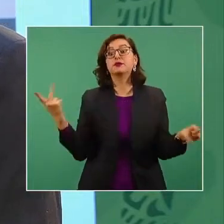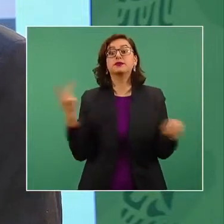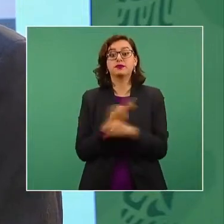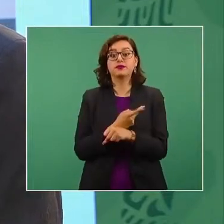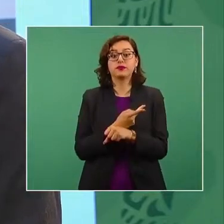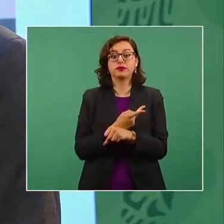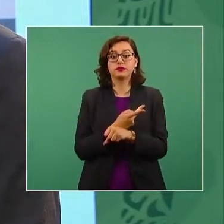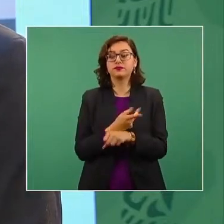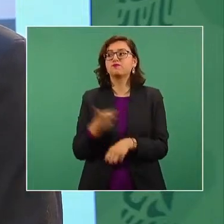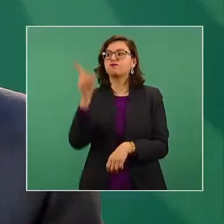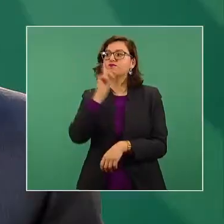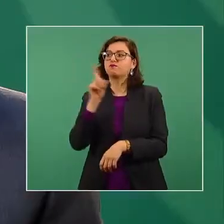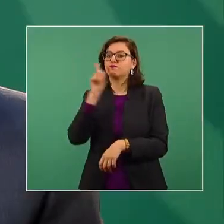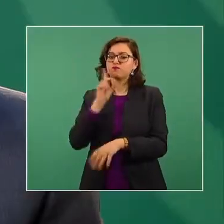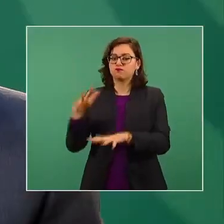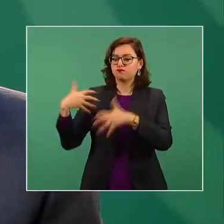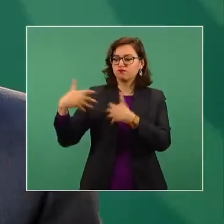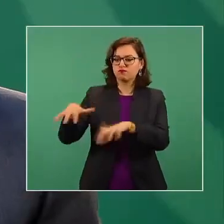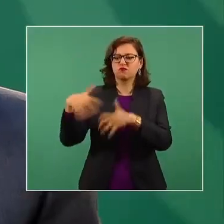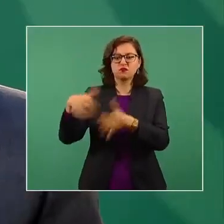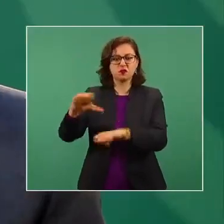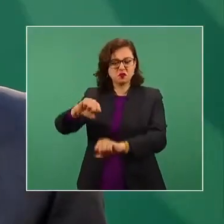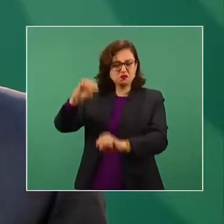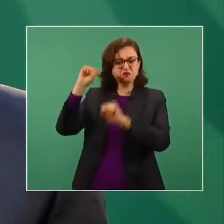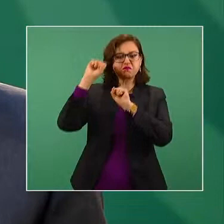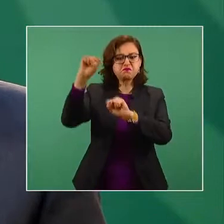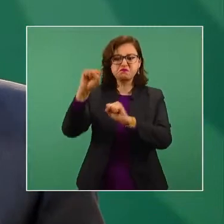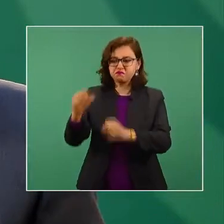verdadero movimiento feminista